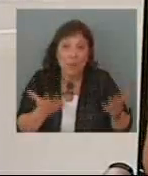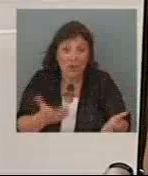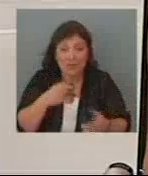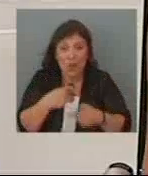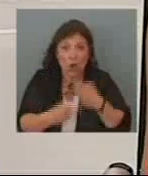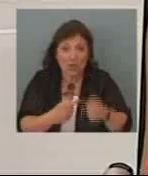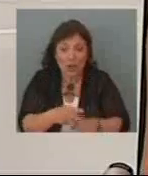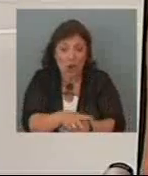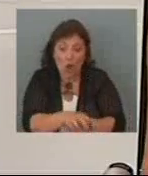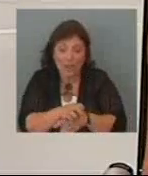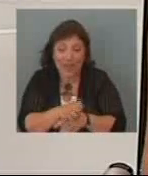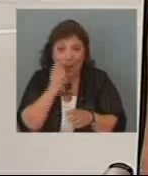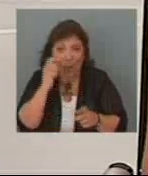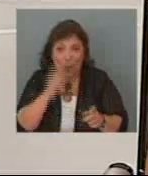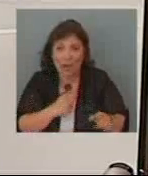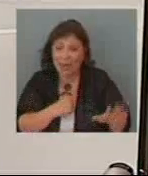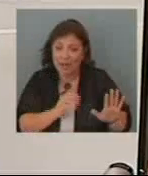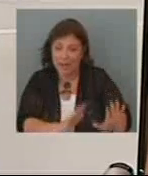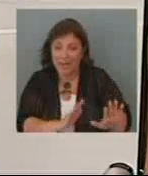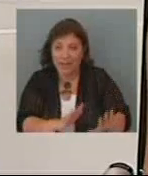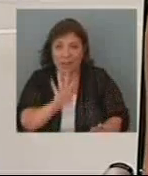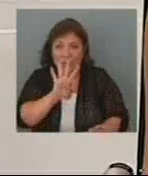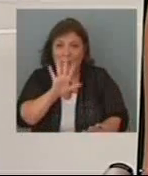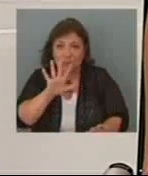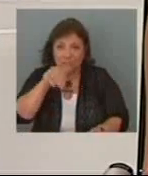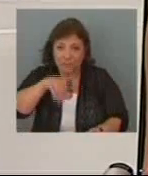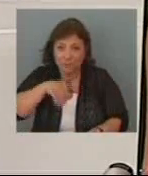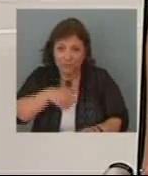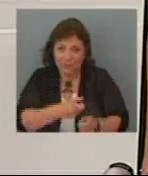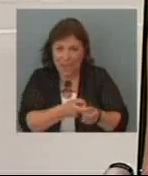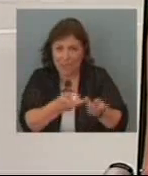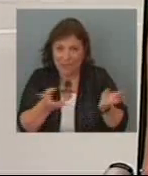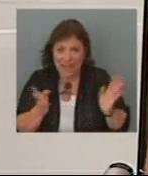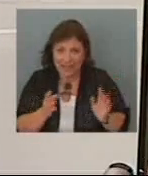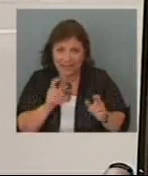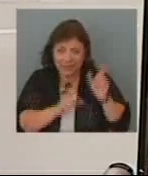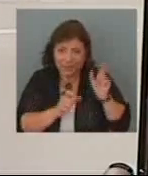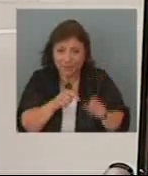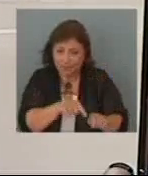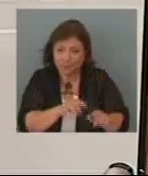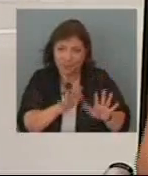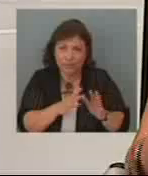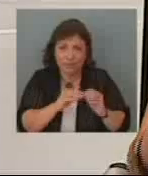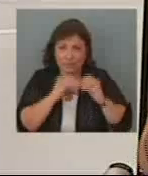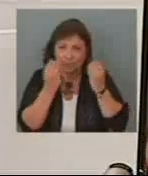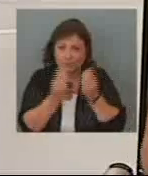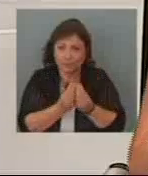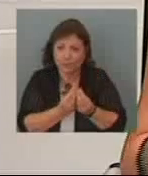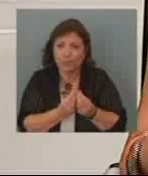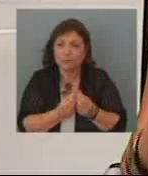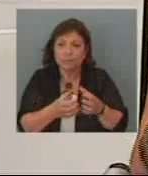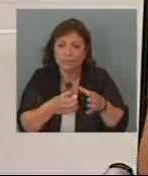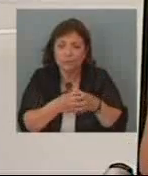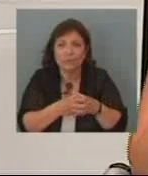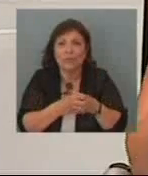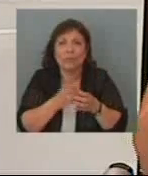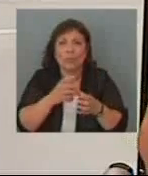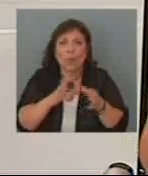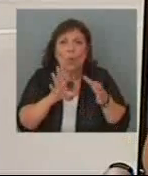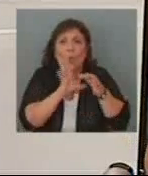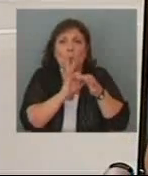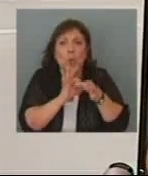seguir controlando Ucrania, porque Ucrania son 45 millones de habitantes y representa además el núcleo duro de lo que es la